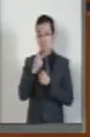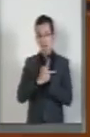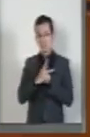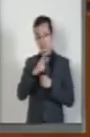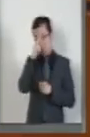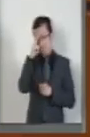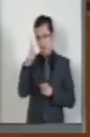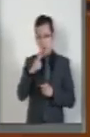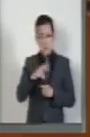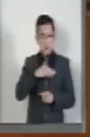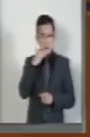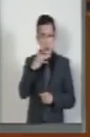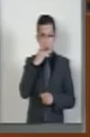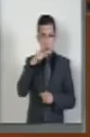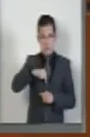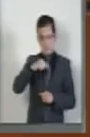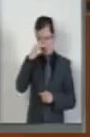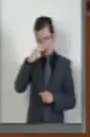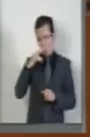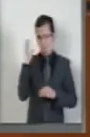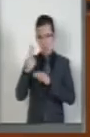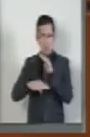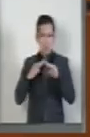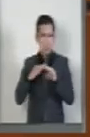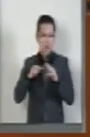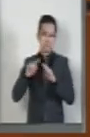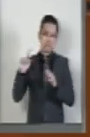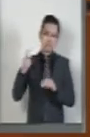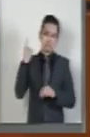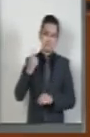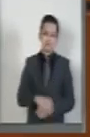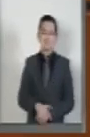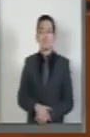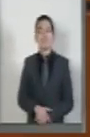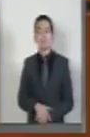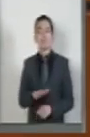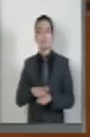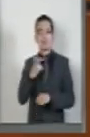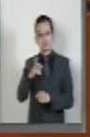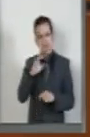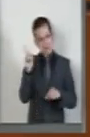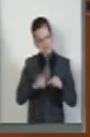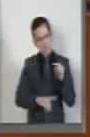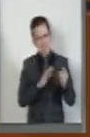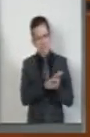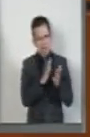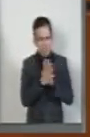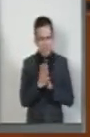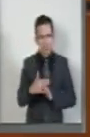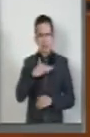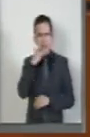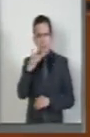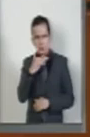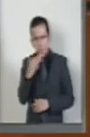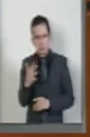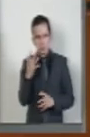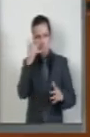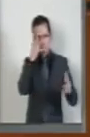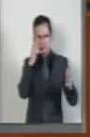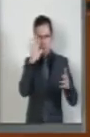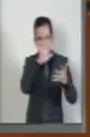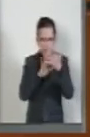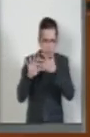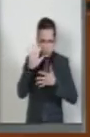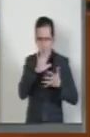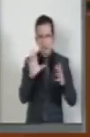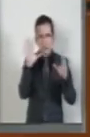corruptos del mundo. Por ello, combatir la corrupción y la impunidad y la opacidad son una prioridad